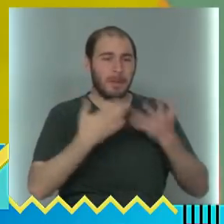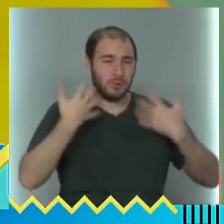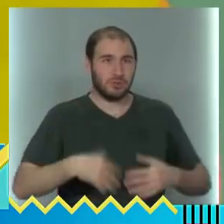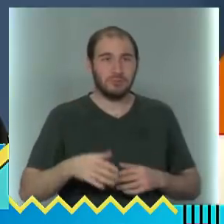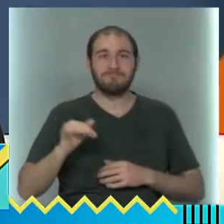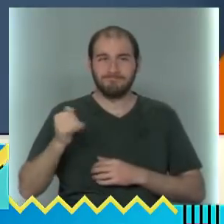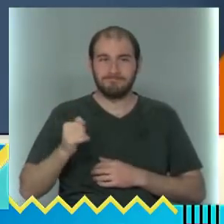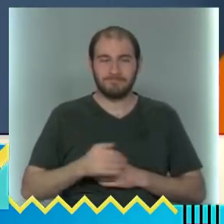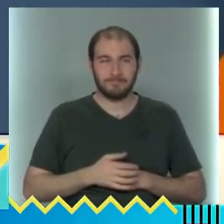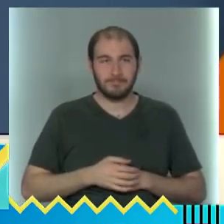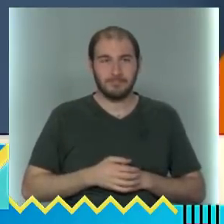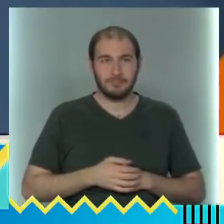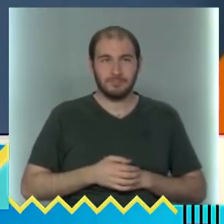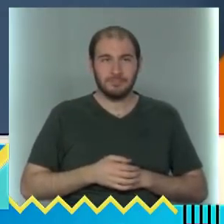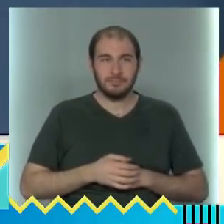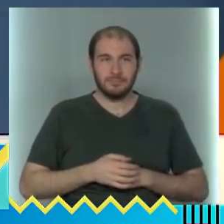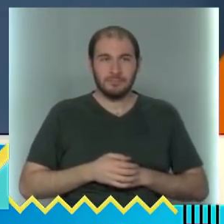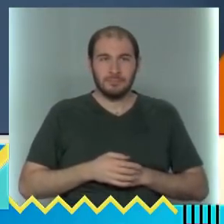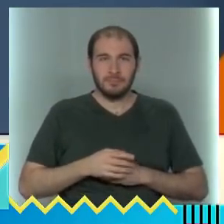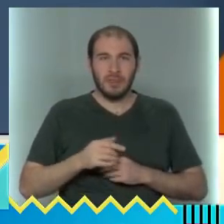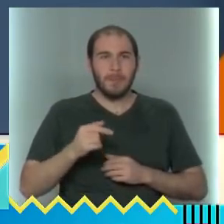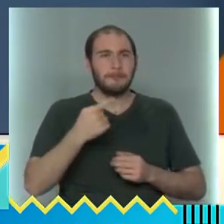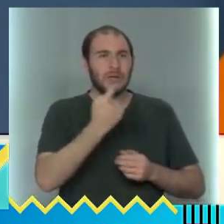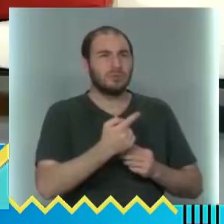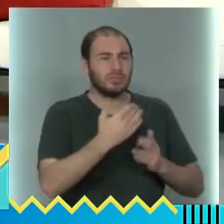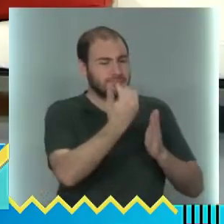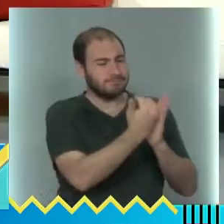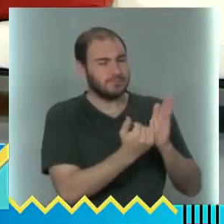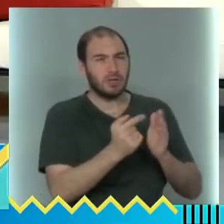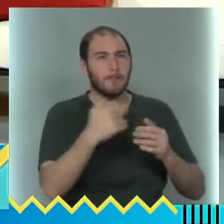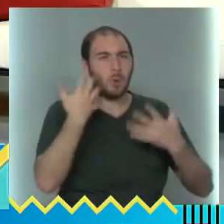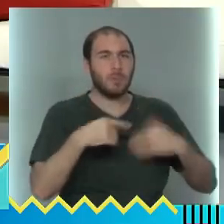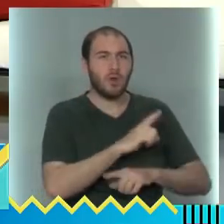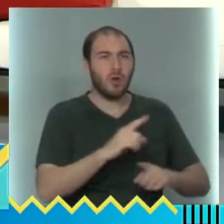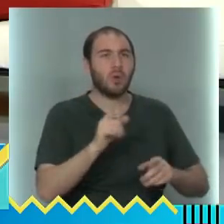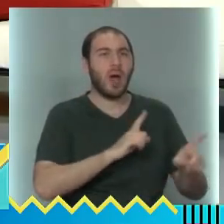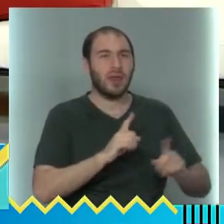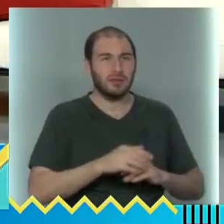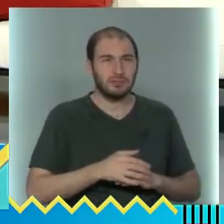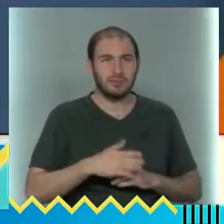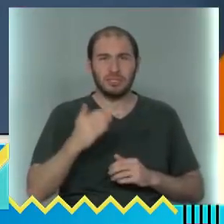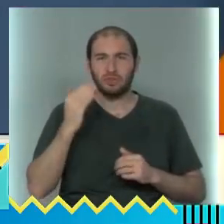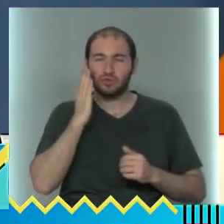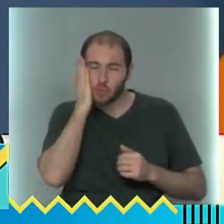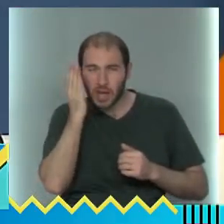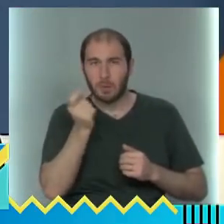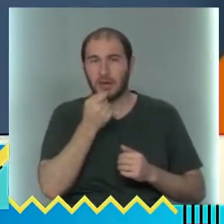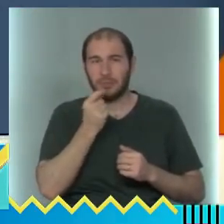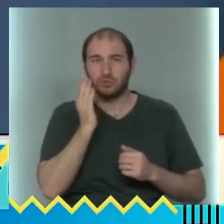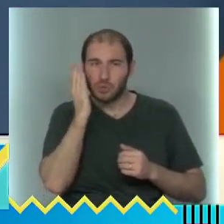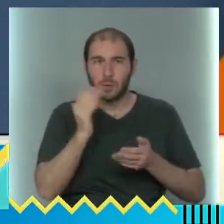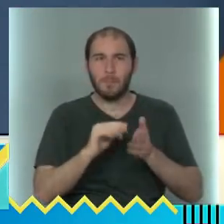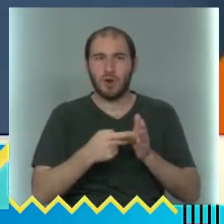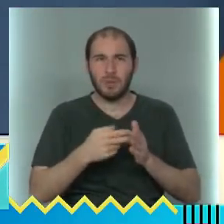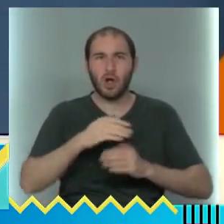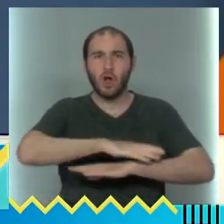propios trastornos motores. Entonces, eso también es importante. ¿Cuáles son esos síntomas no motores? Es importante indagarlo. El trastorno de sueño, por ejemplo, que se llama